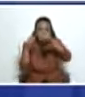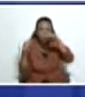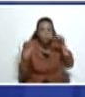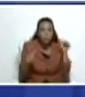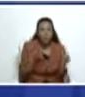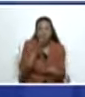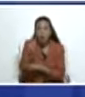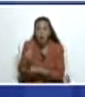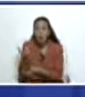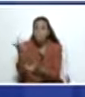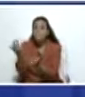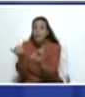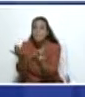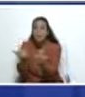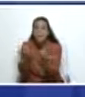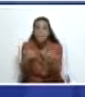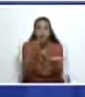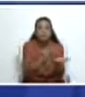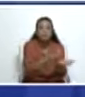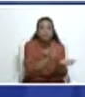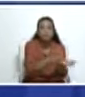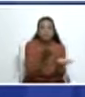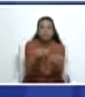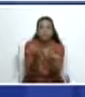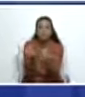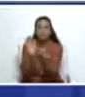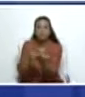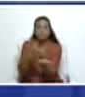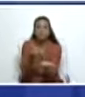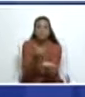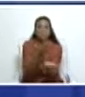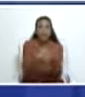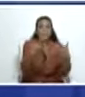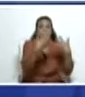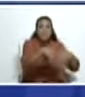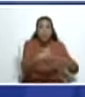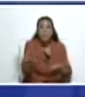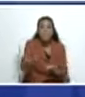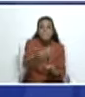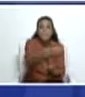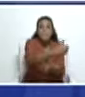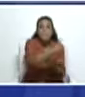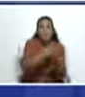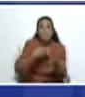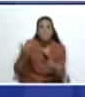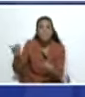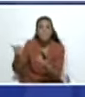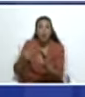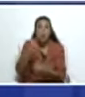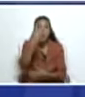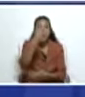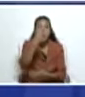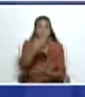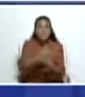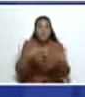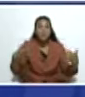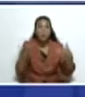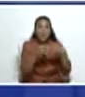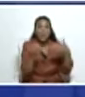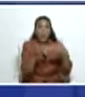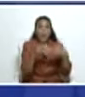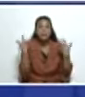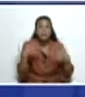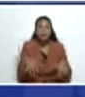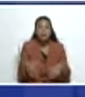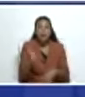por ganadero, finquero por finquero, empresario por empresario, y le quitaron hasta $1 millón